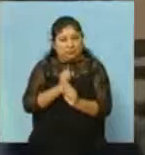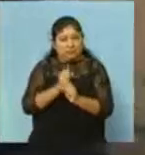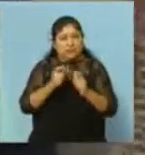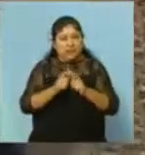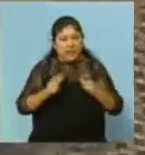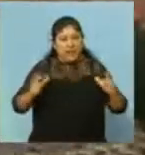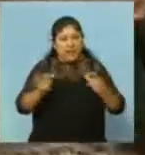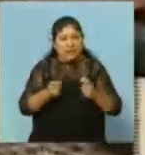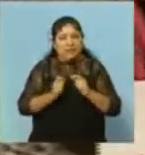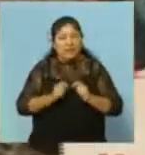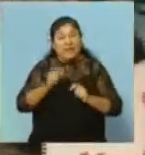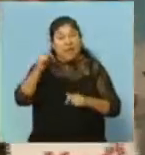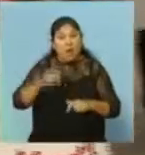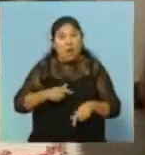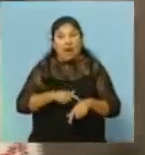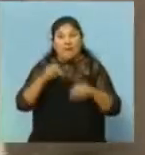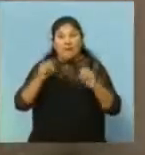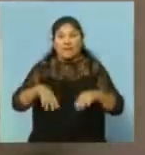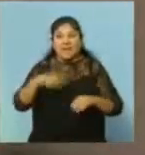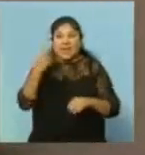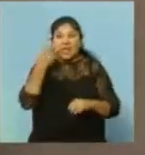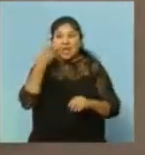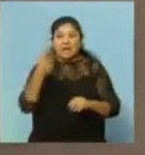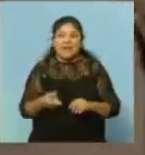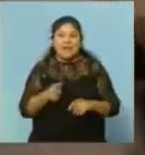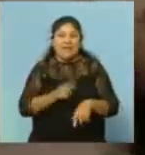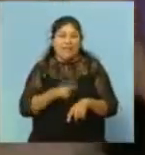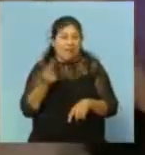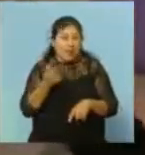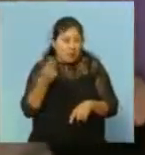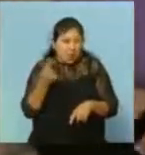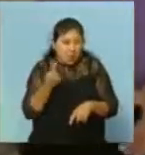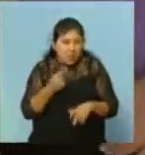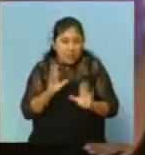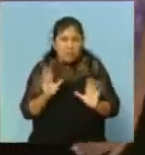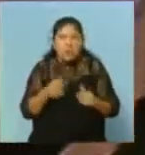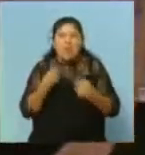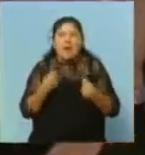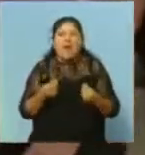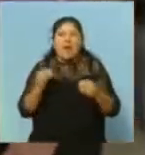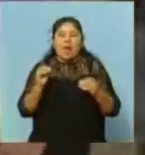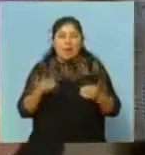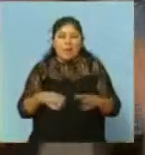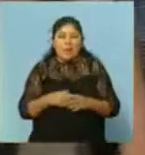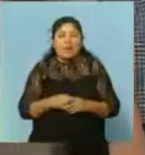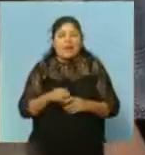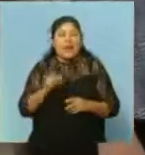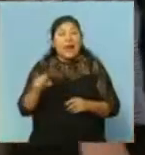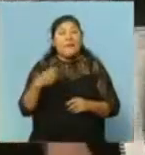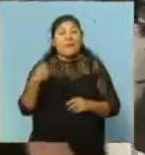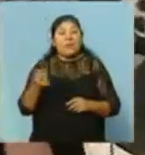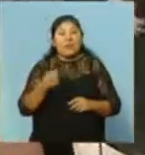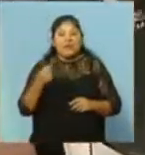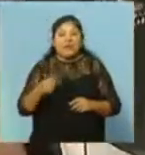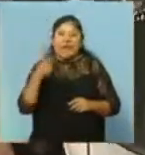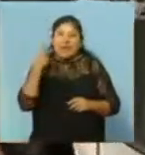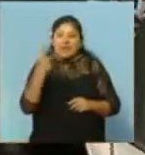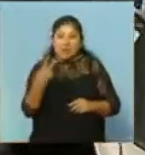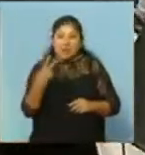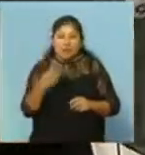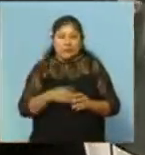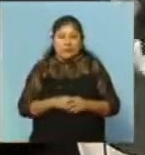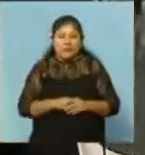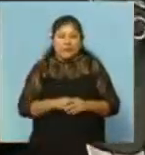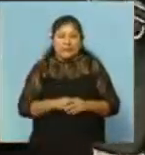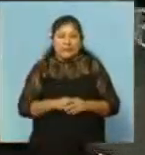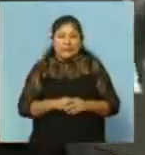de la tarde. Faltan pocos minutos nada más para cumplir este horario. Y es muy importante lo que va a pasar acá en dos sentidos. Por uno,